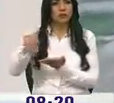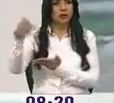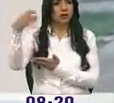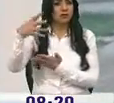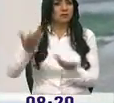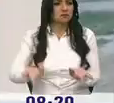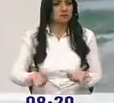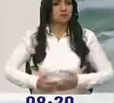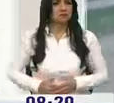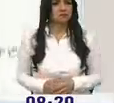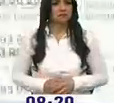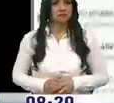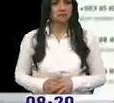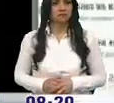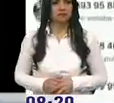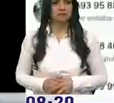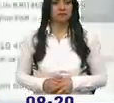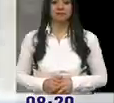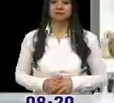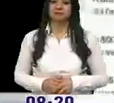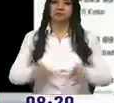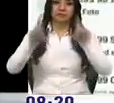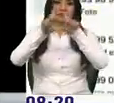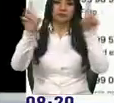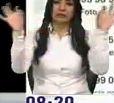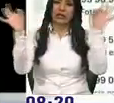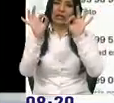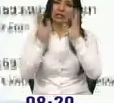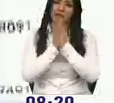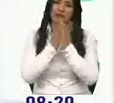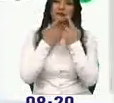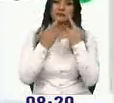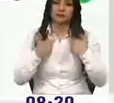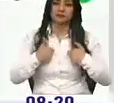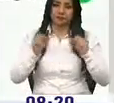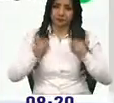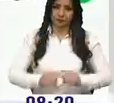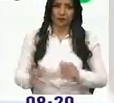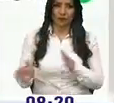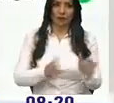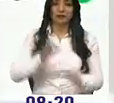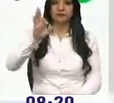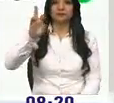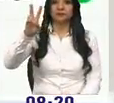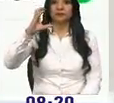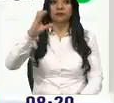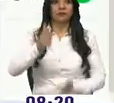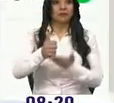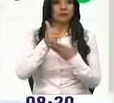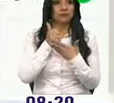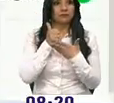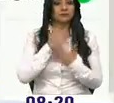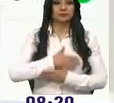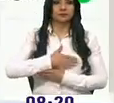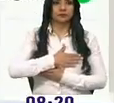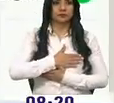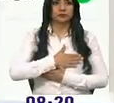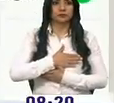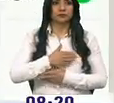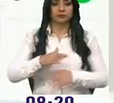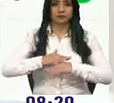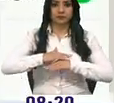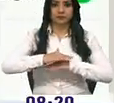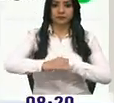¿ah? ¿Qué será esa empresa eléctrica? Si alguien puede responder. Señores TVC, por favor, nos ayuden. Un bacheíto en la